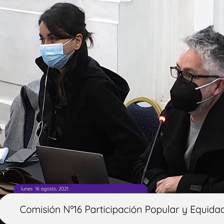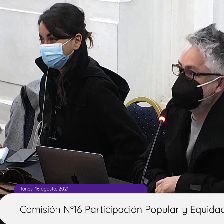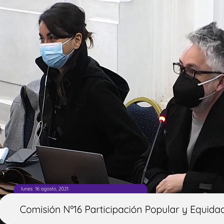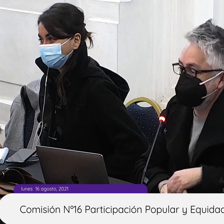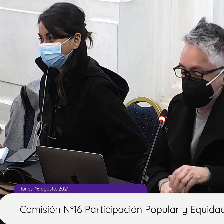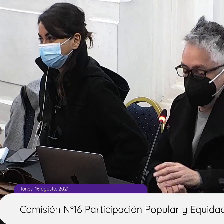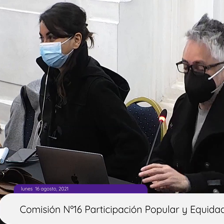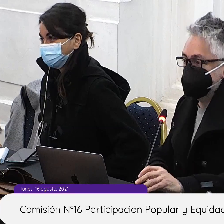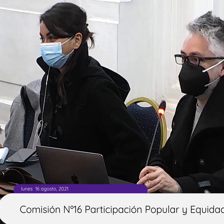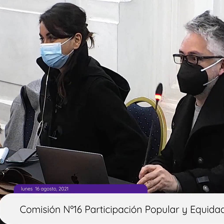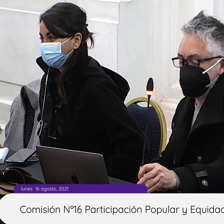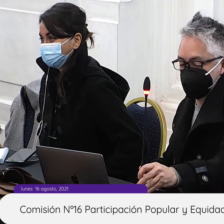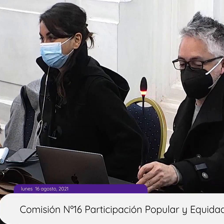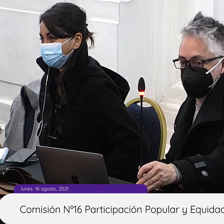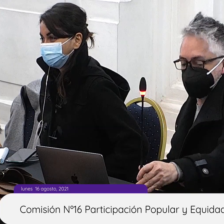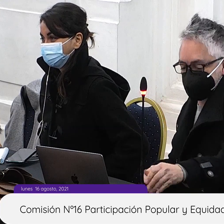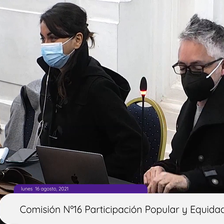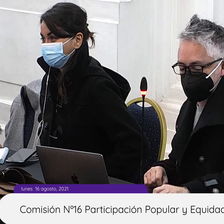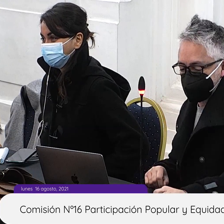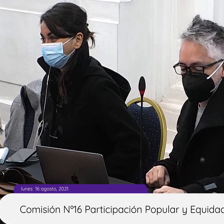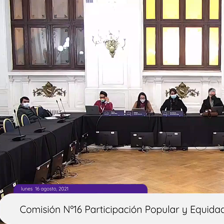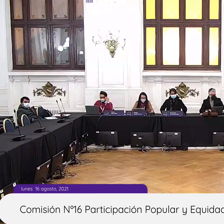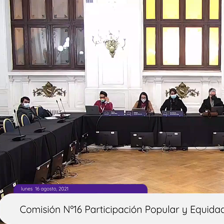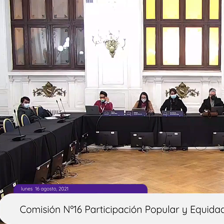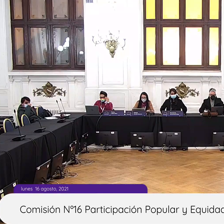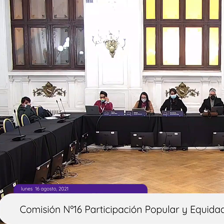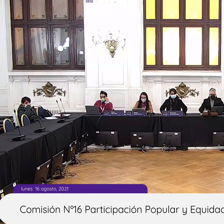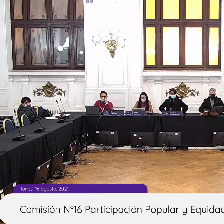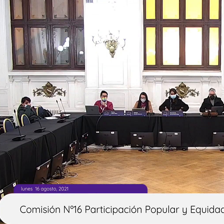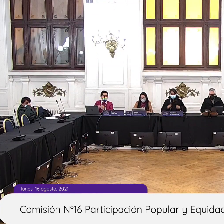gracias de verdad. Gracias.